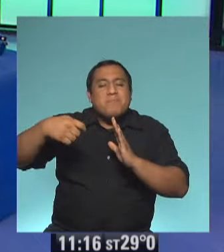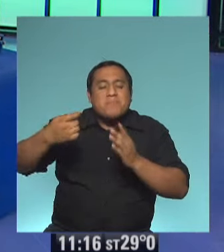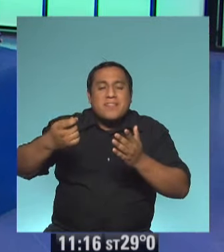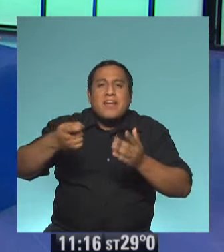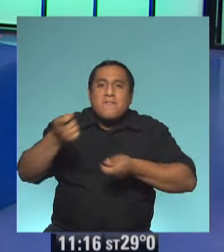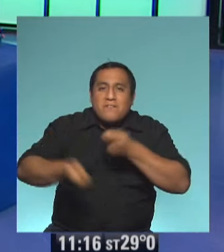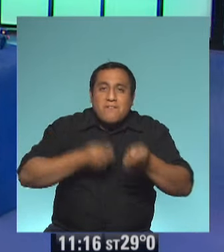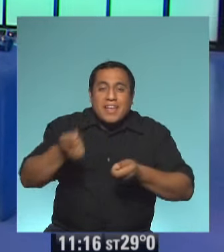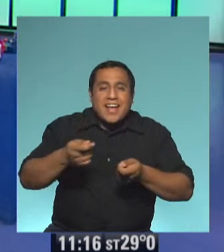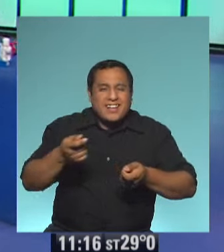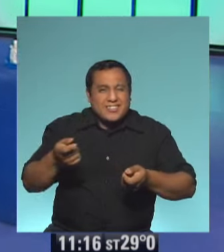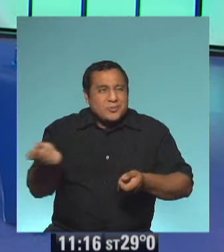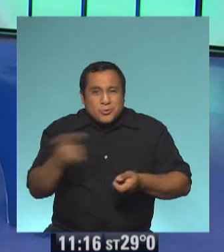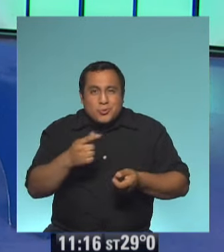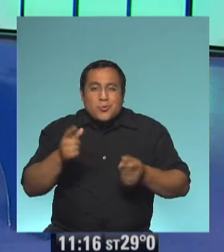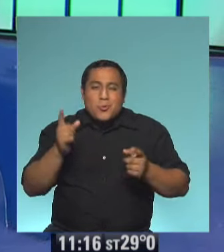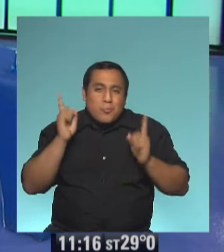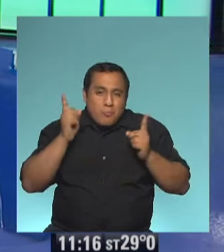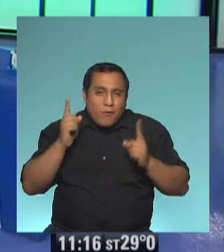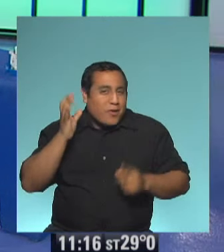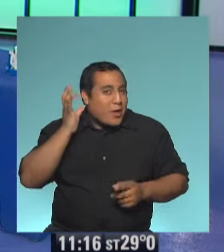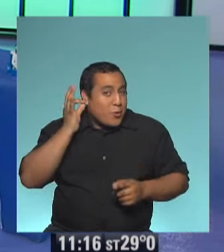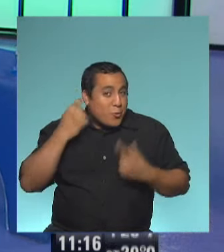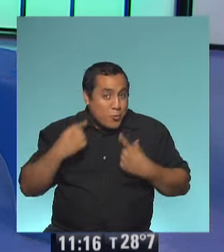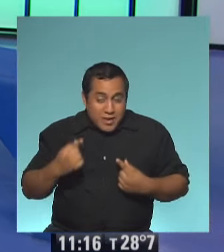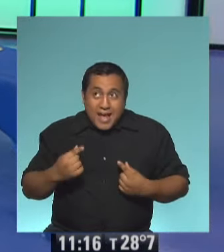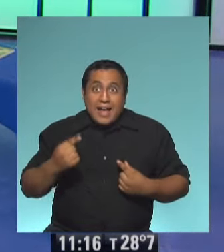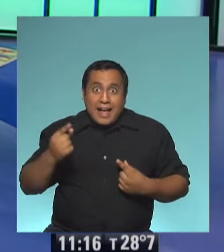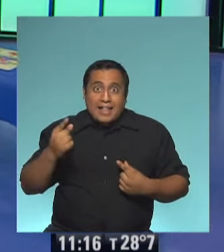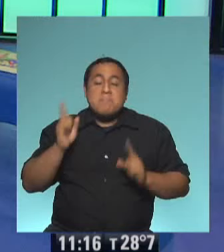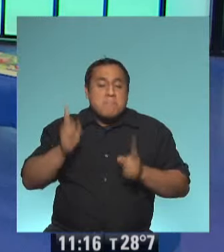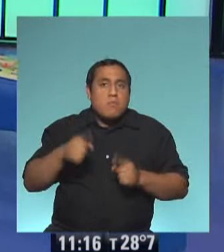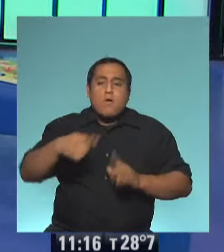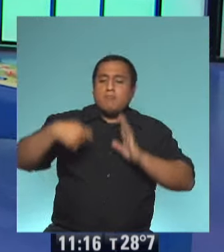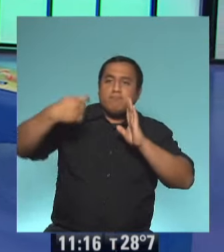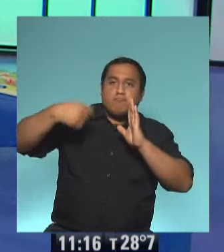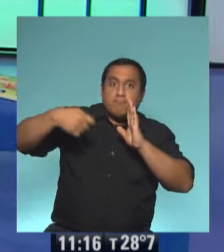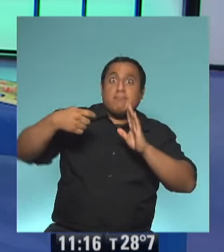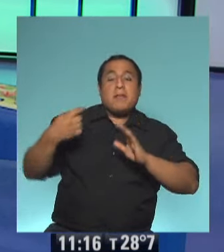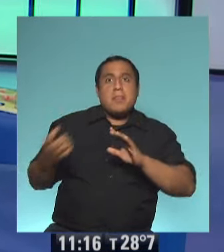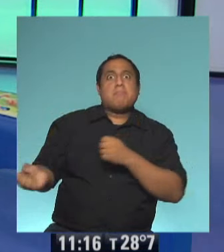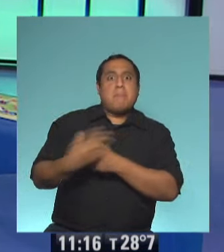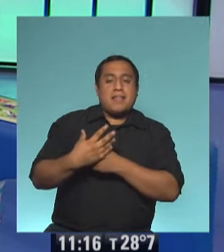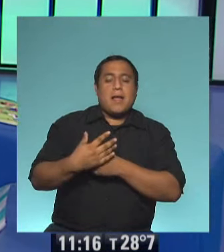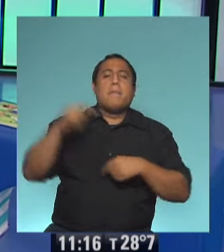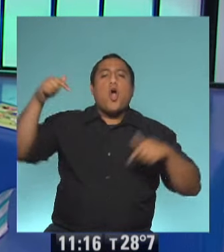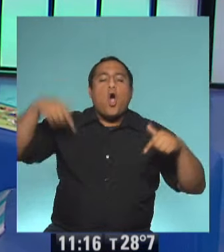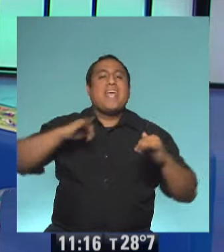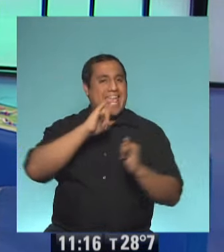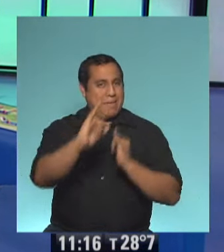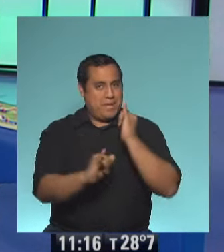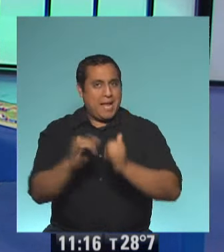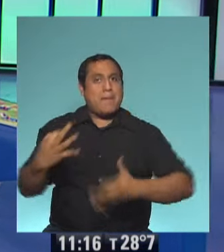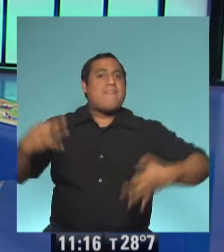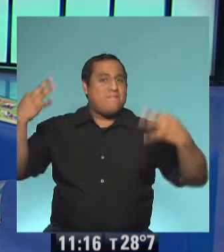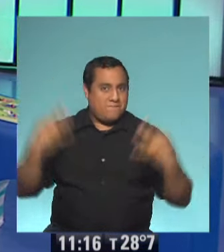seño, Julia. ¡Ahí está! Siempre bailamos esta canción de presentación que nos encanta. Los chicos nos acompañan, pero ahí la vamos a explicar, así, así la hacemos es. Bien.